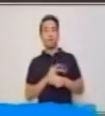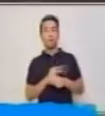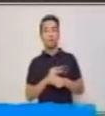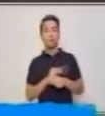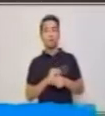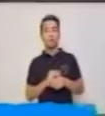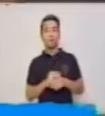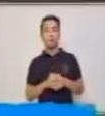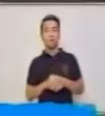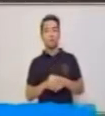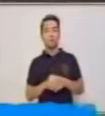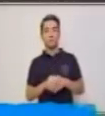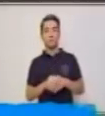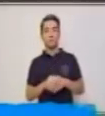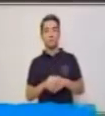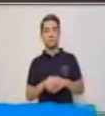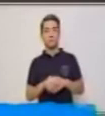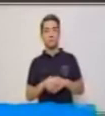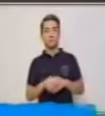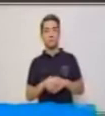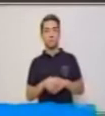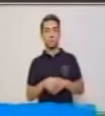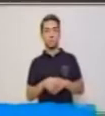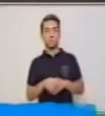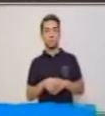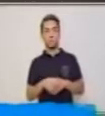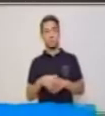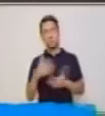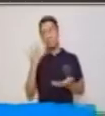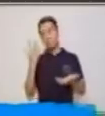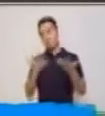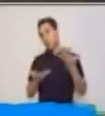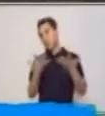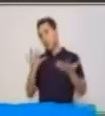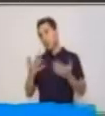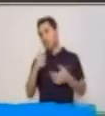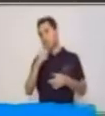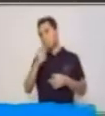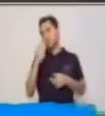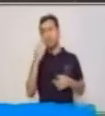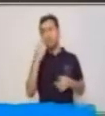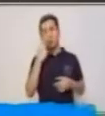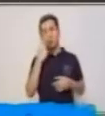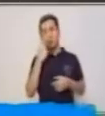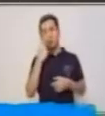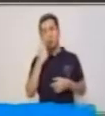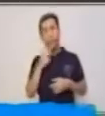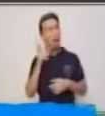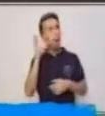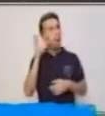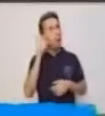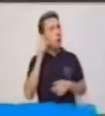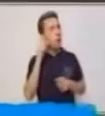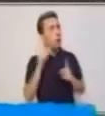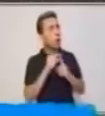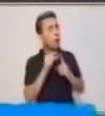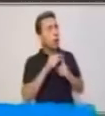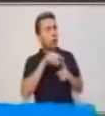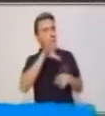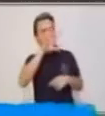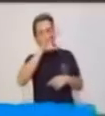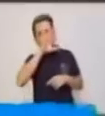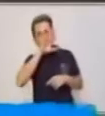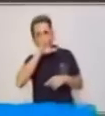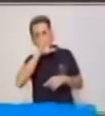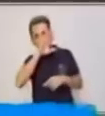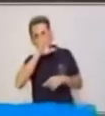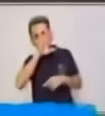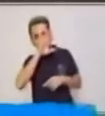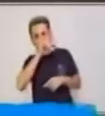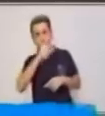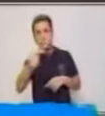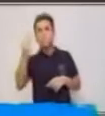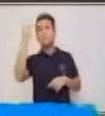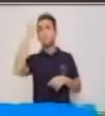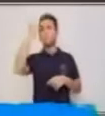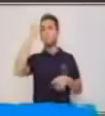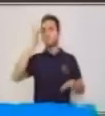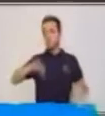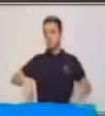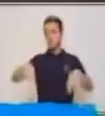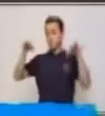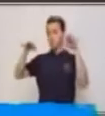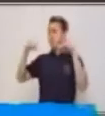Probablemente cuando ustedes escuchan la palabra coche, Vamos a pensar en este